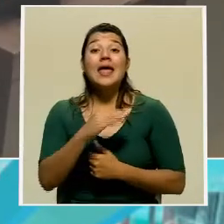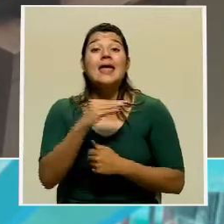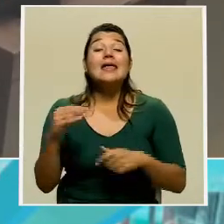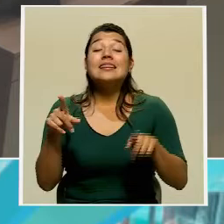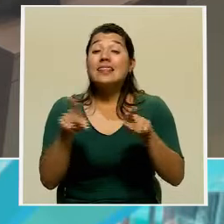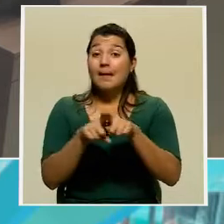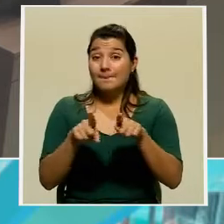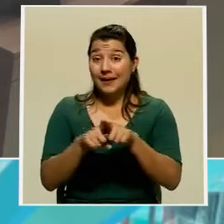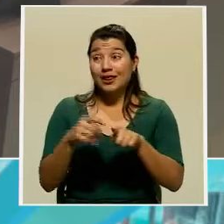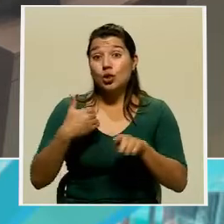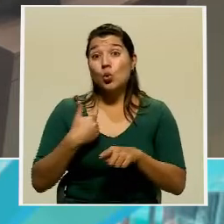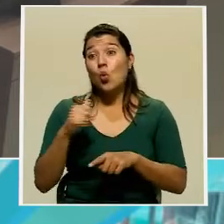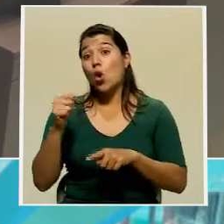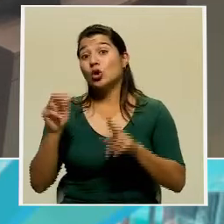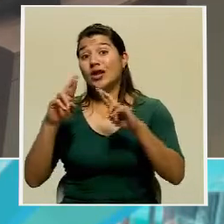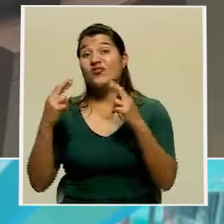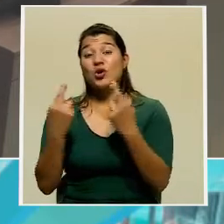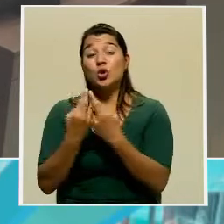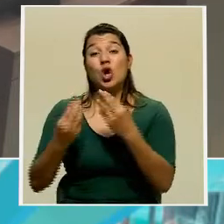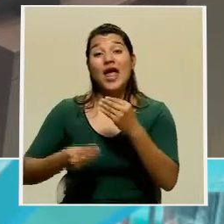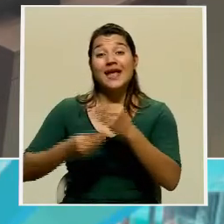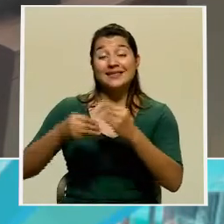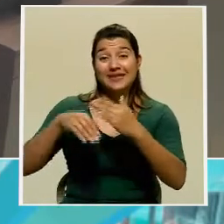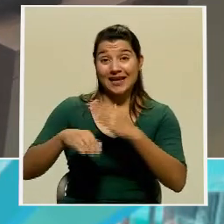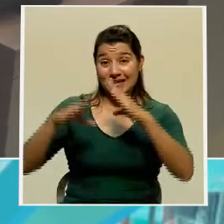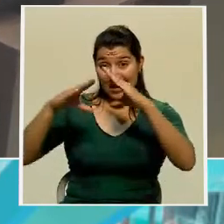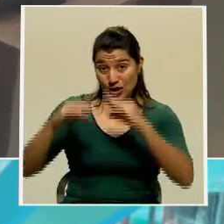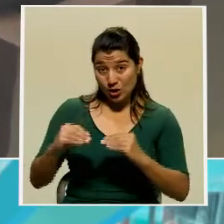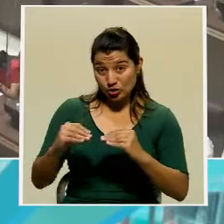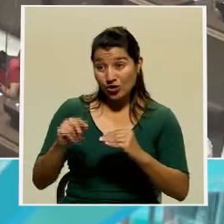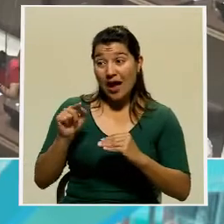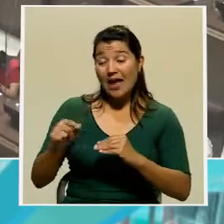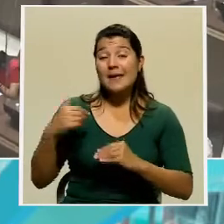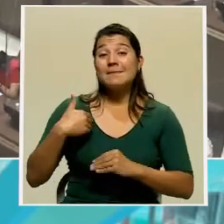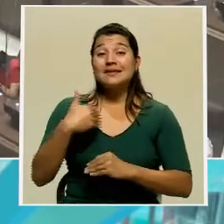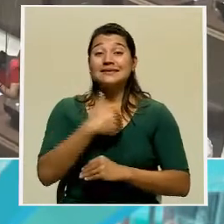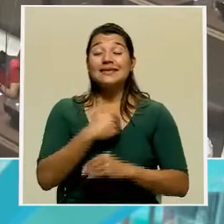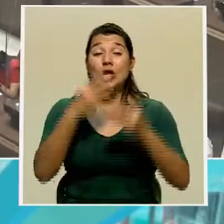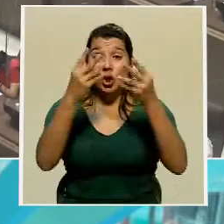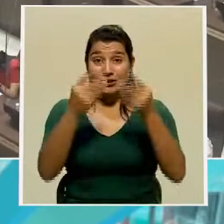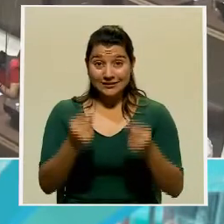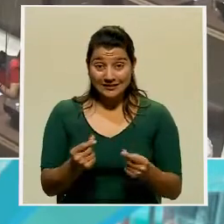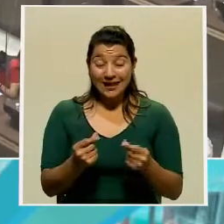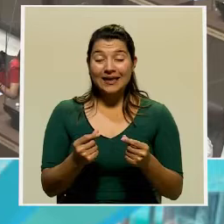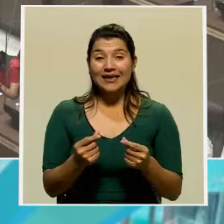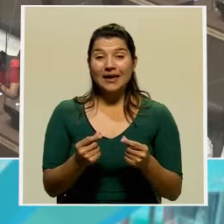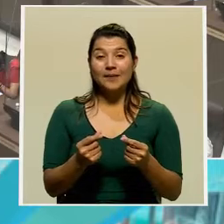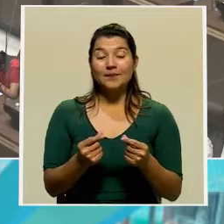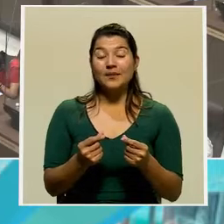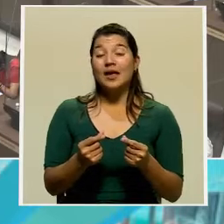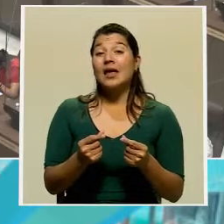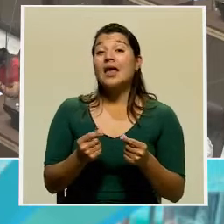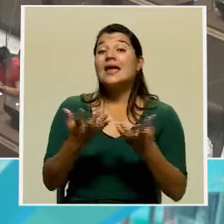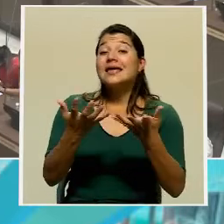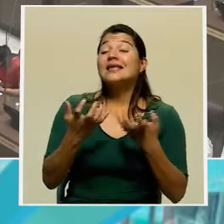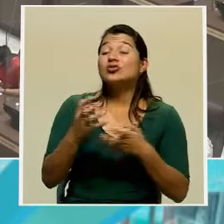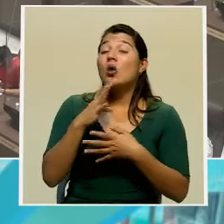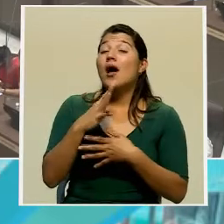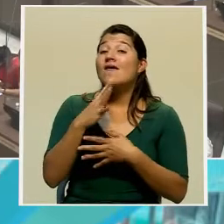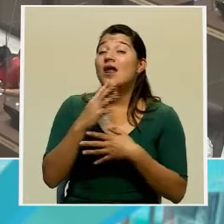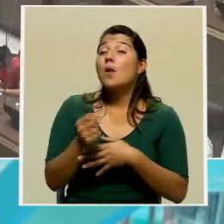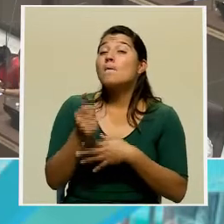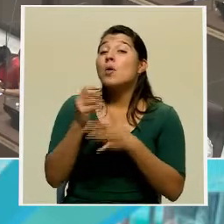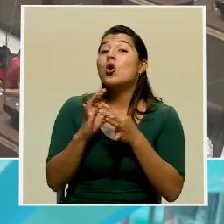hubo una sesión extraordinaria en horas de la noche donde el Ministerio de Hacienda era el participante para hablar un poco